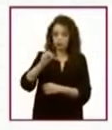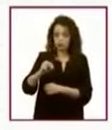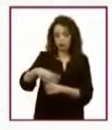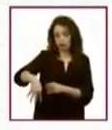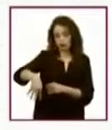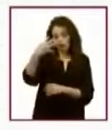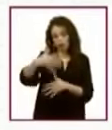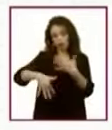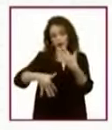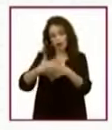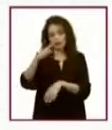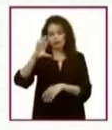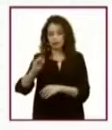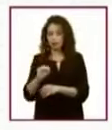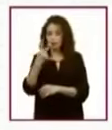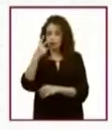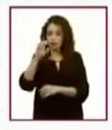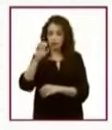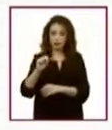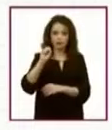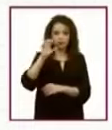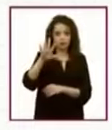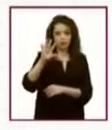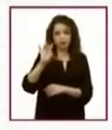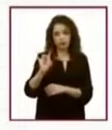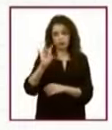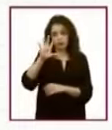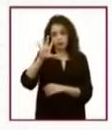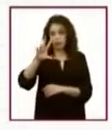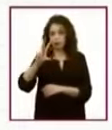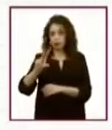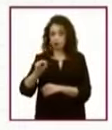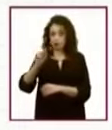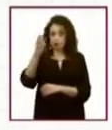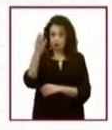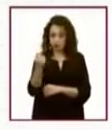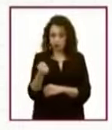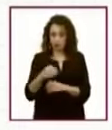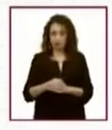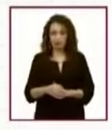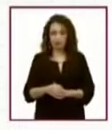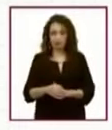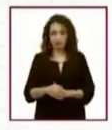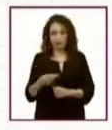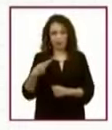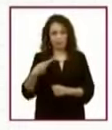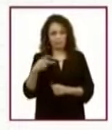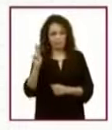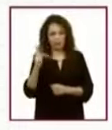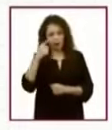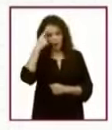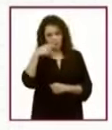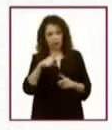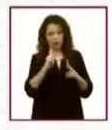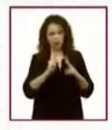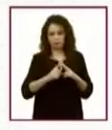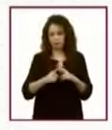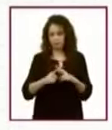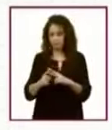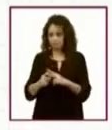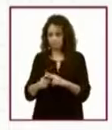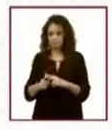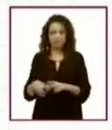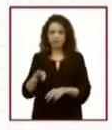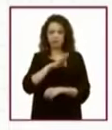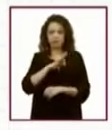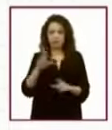92, 65, 35, 89. Sin embargo, para hacer cálculos basta considerar